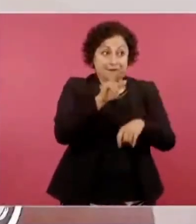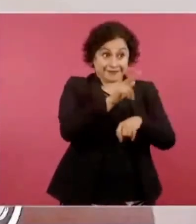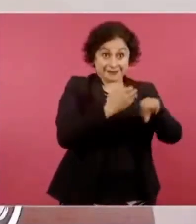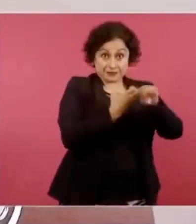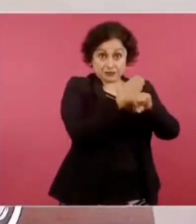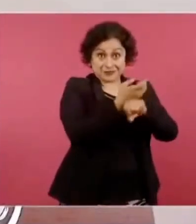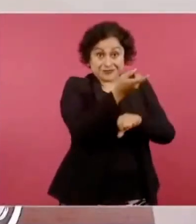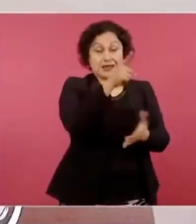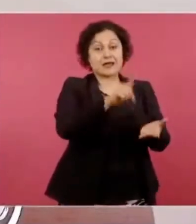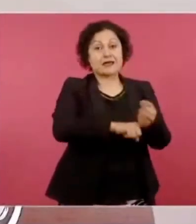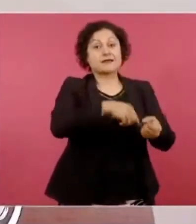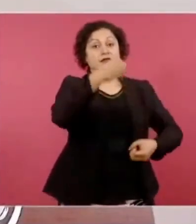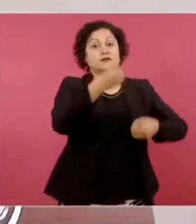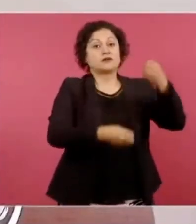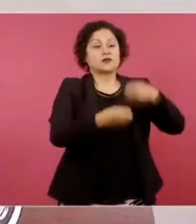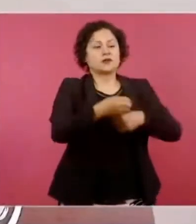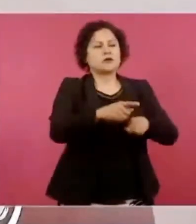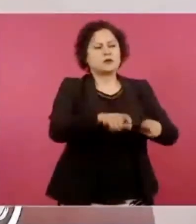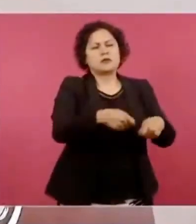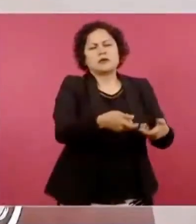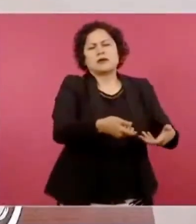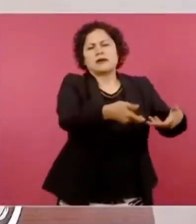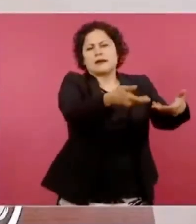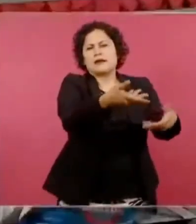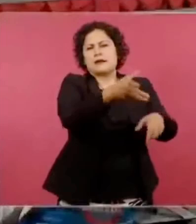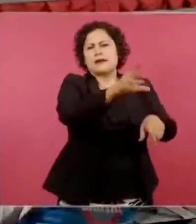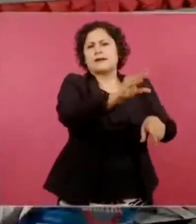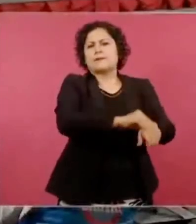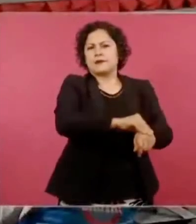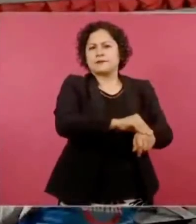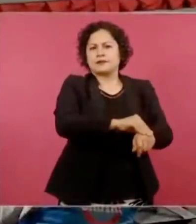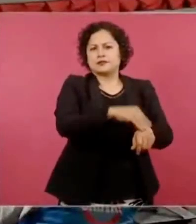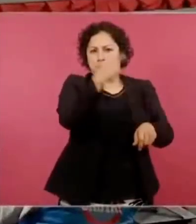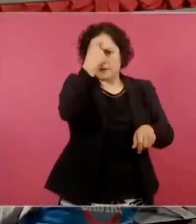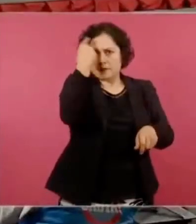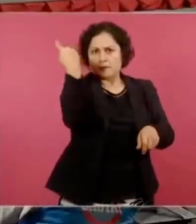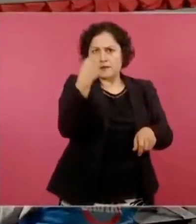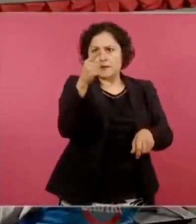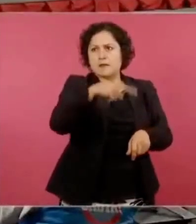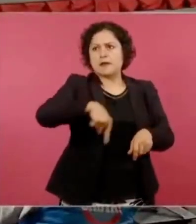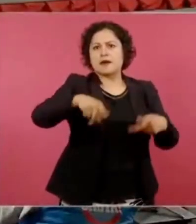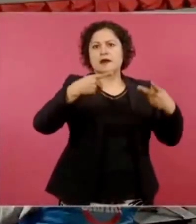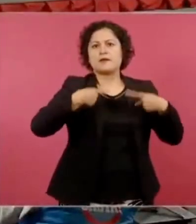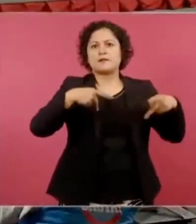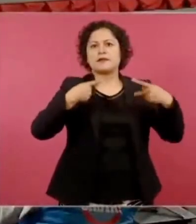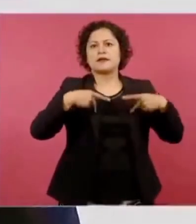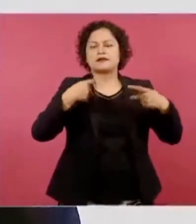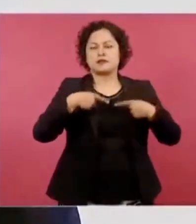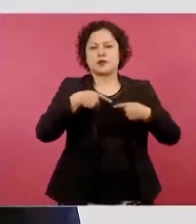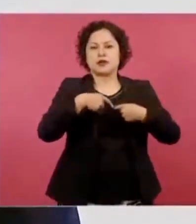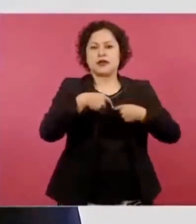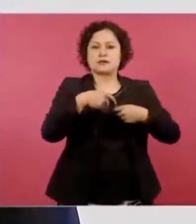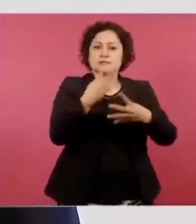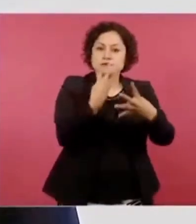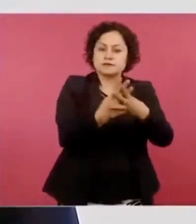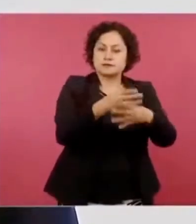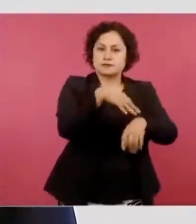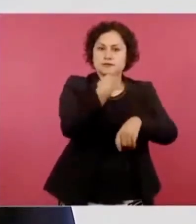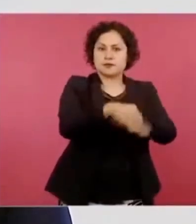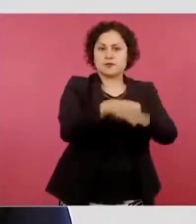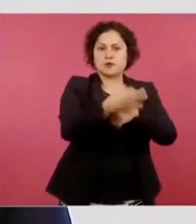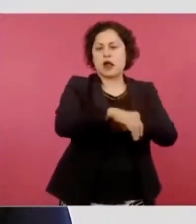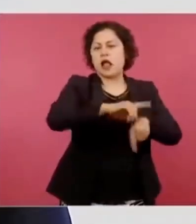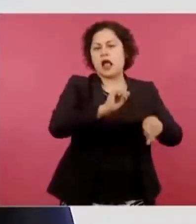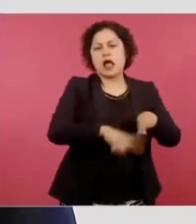a conceder suspensiones de amparo que promuevan las personas que tienen órdenes de aprehensión precisamente